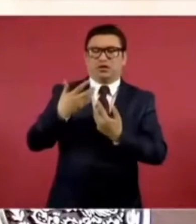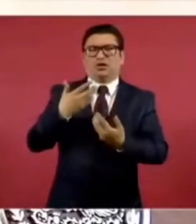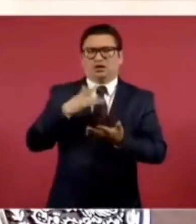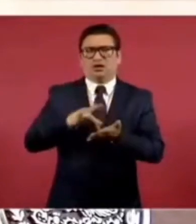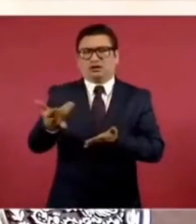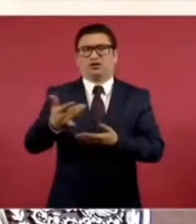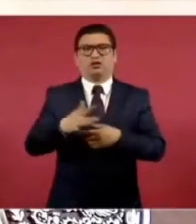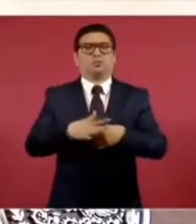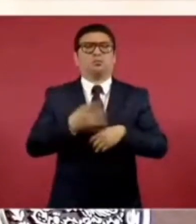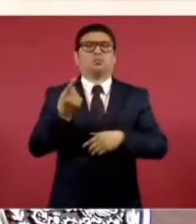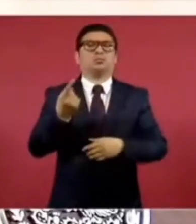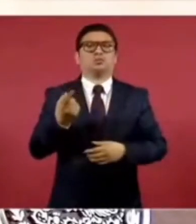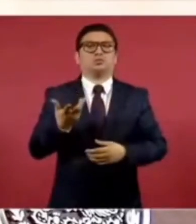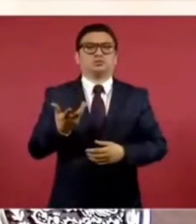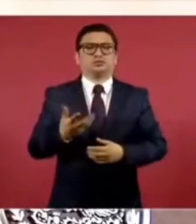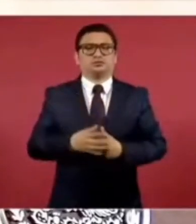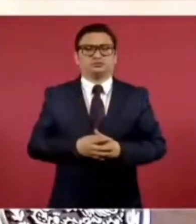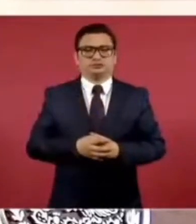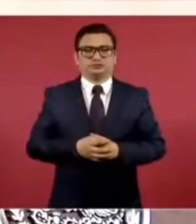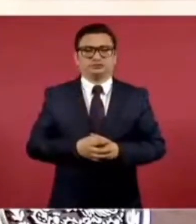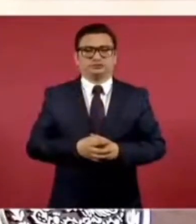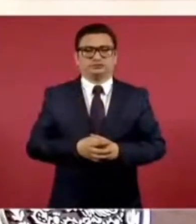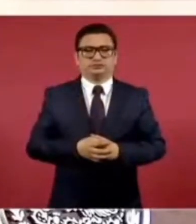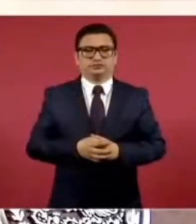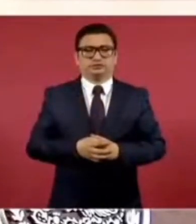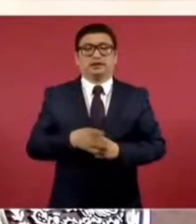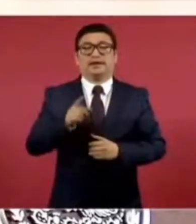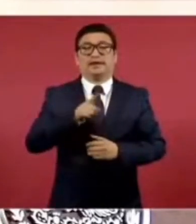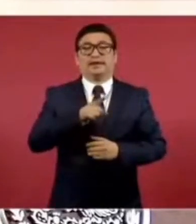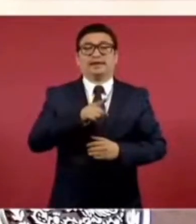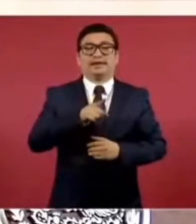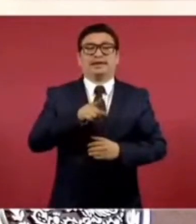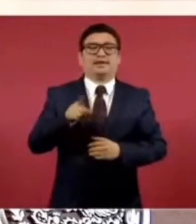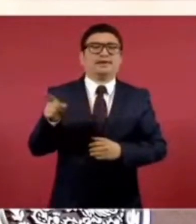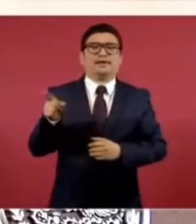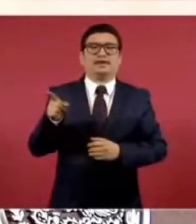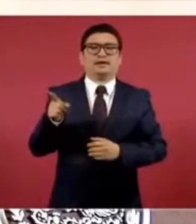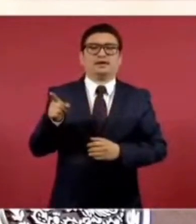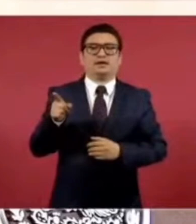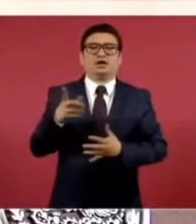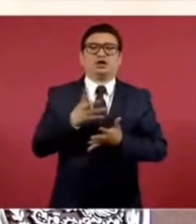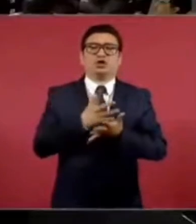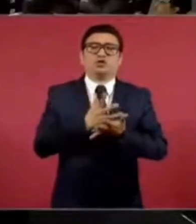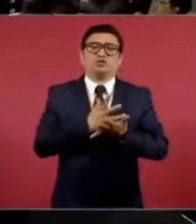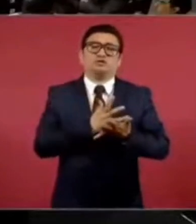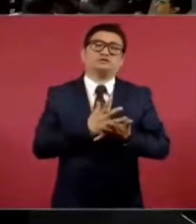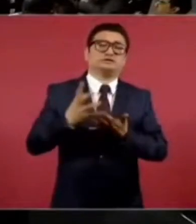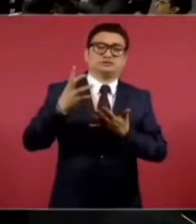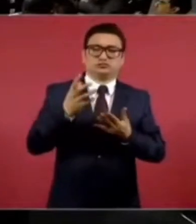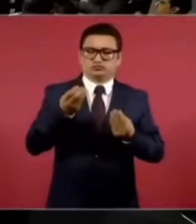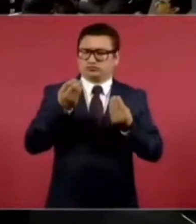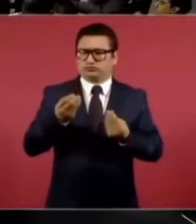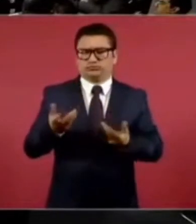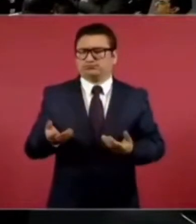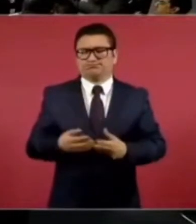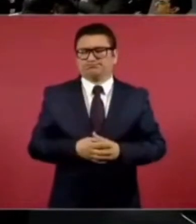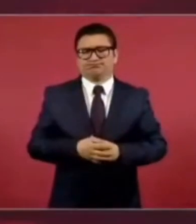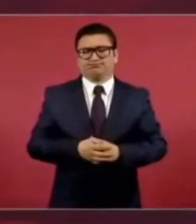de que no han sido extremistas,